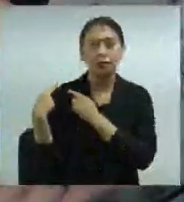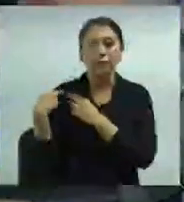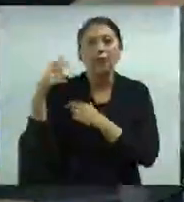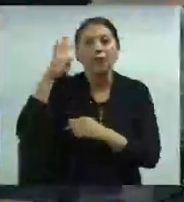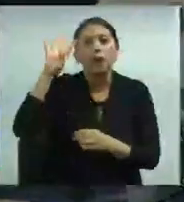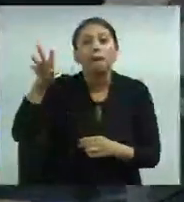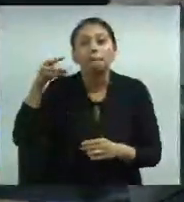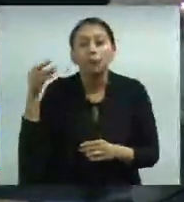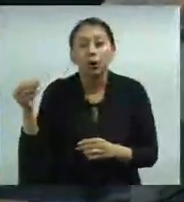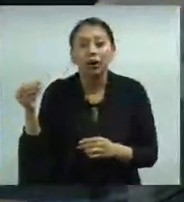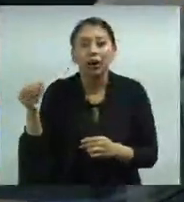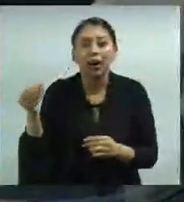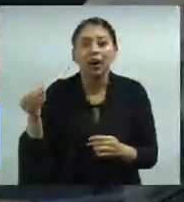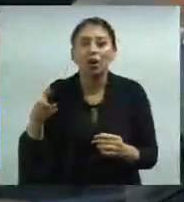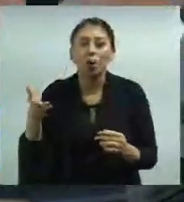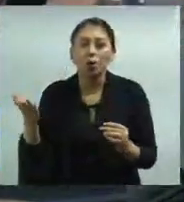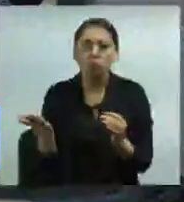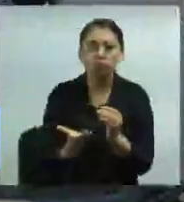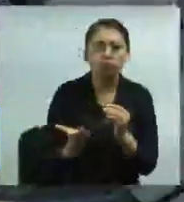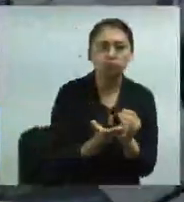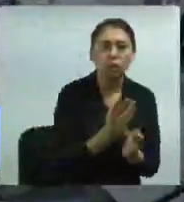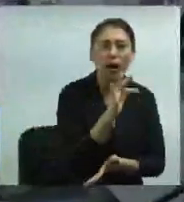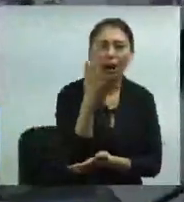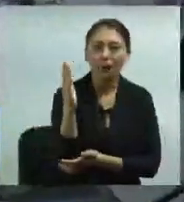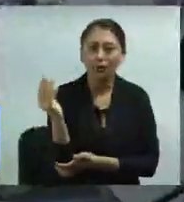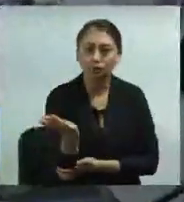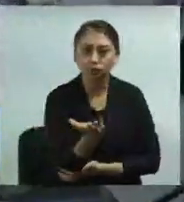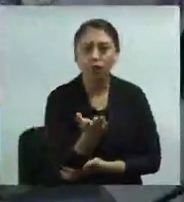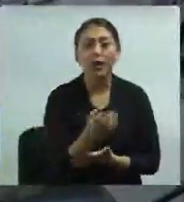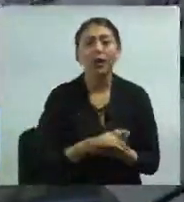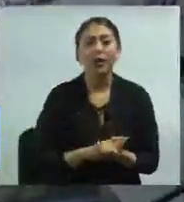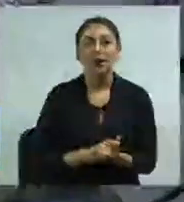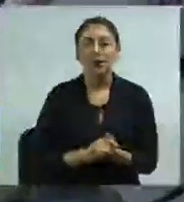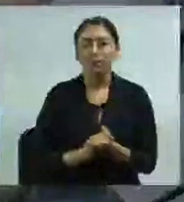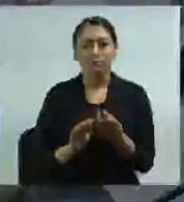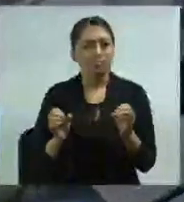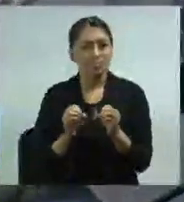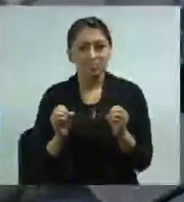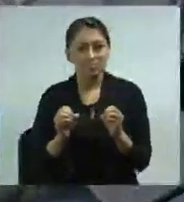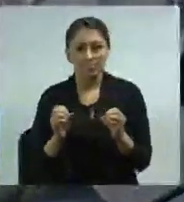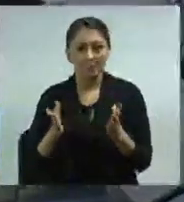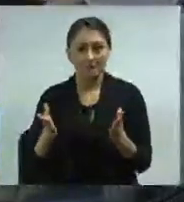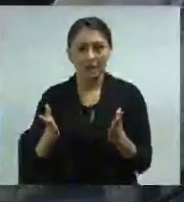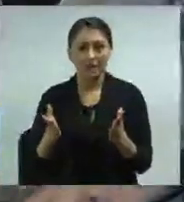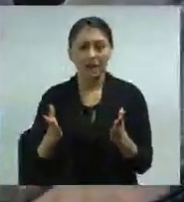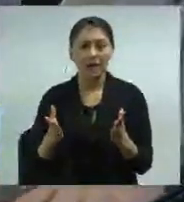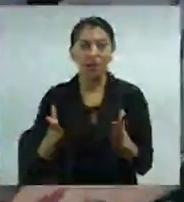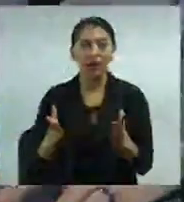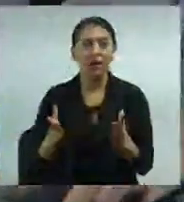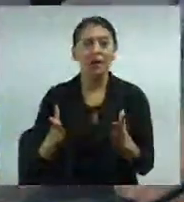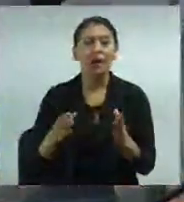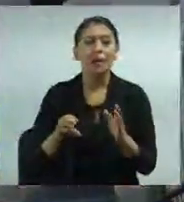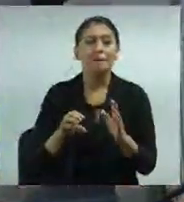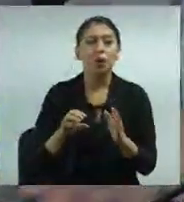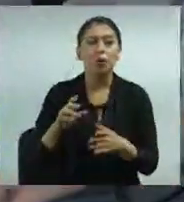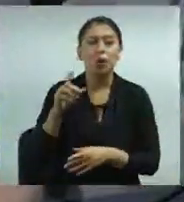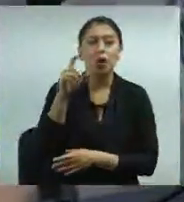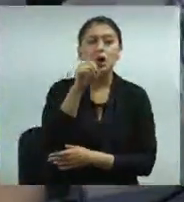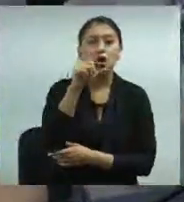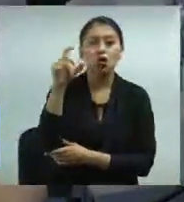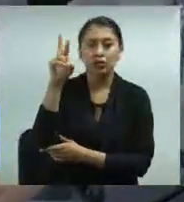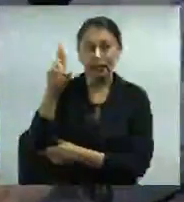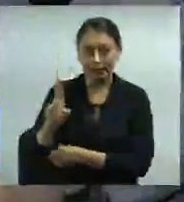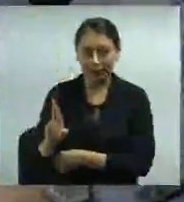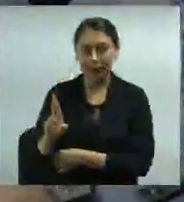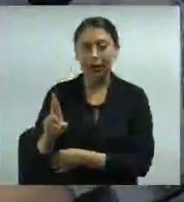porque deforestan toda la finca. O sea, no hay ningún cerco vivo, como en Costa Rica, los cercos vivos,